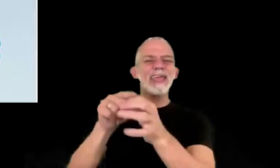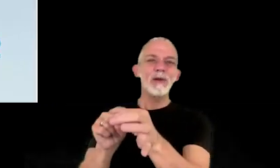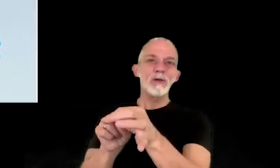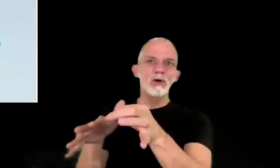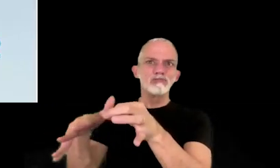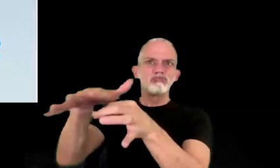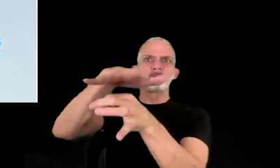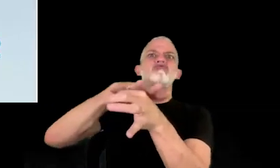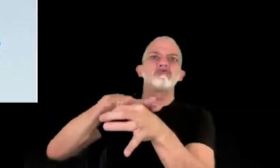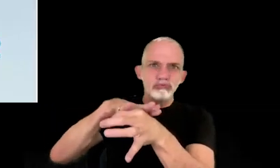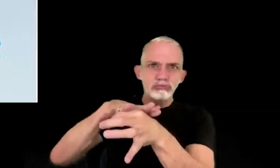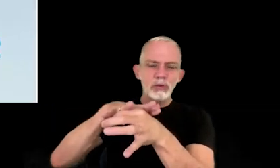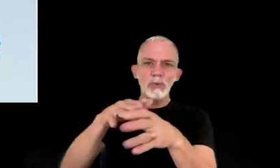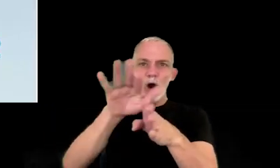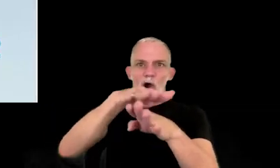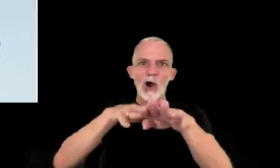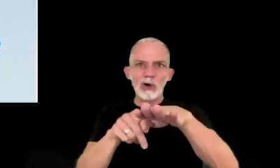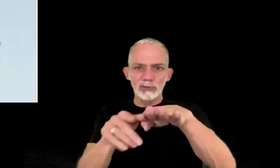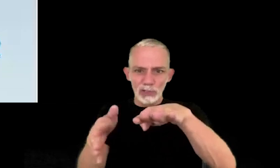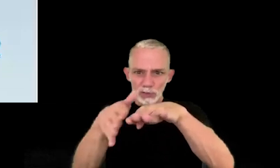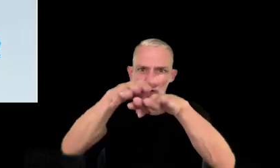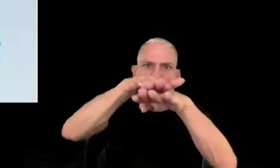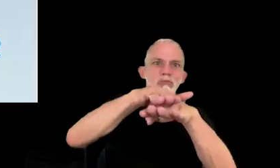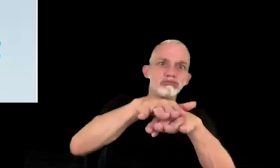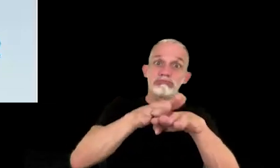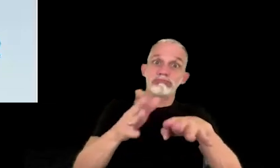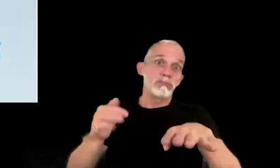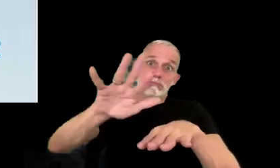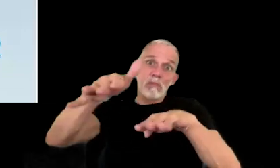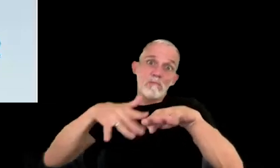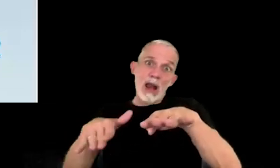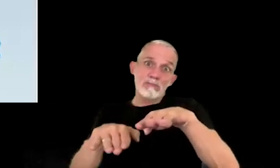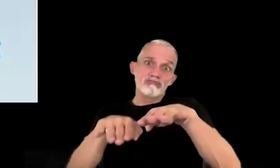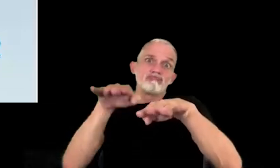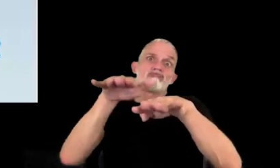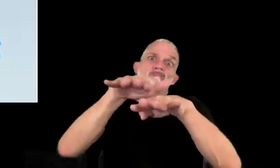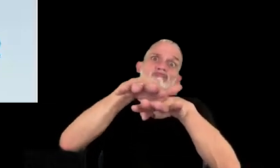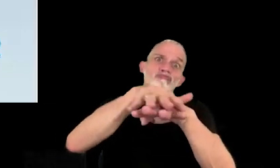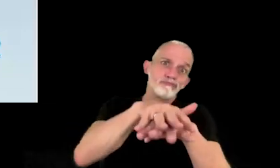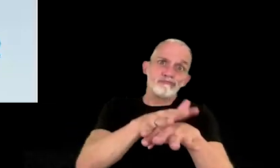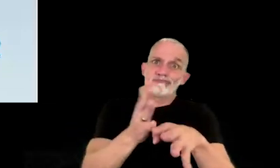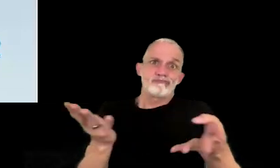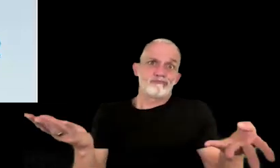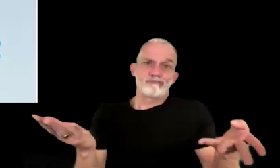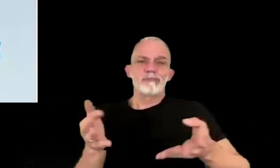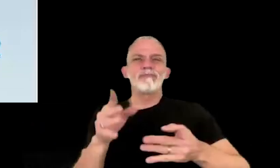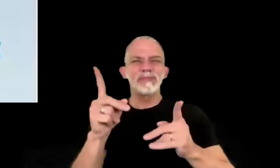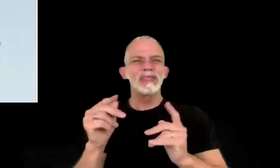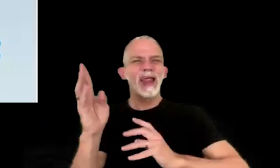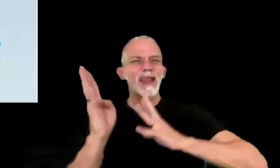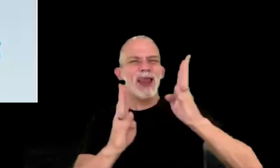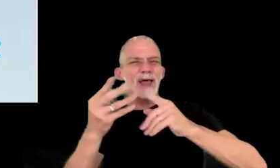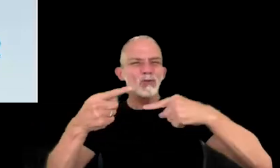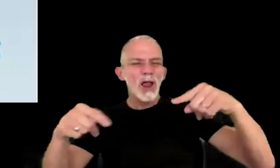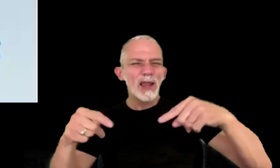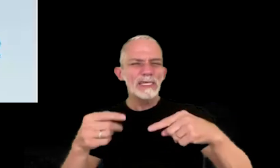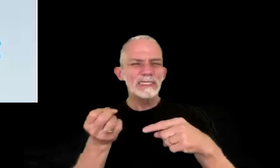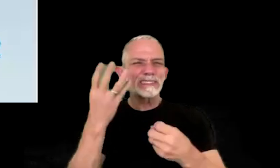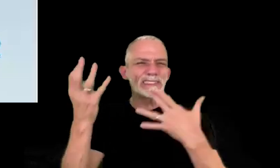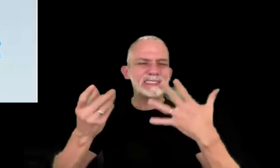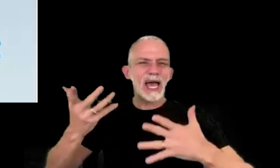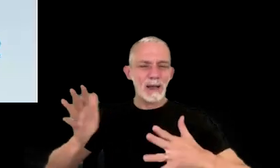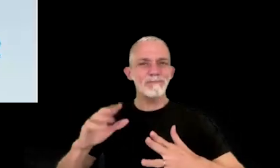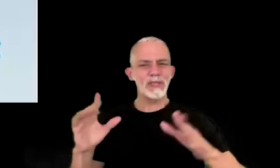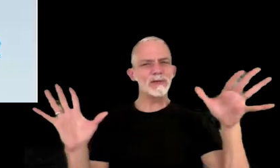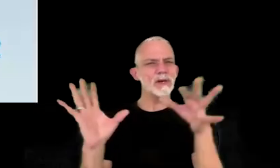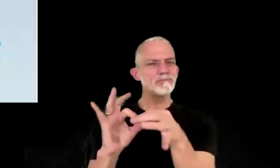costas desaparezcan por el avance de las aguas. Y también el impacto de la naturaleza, ahí lo que está